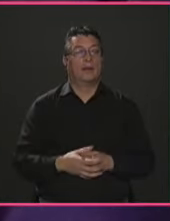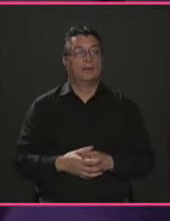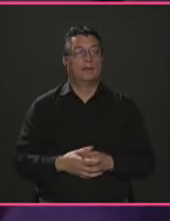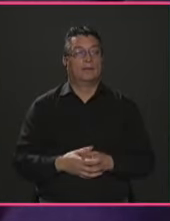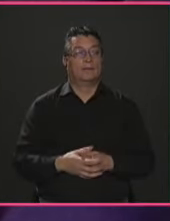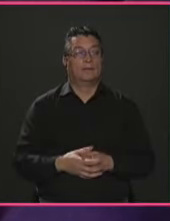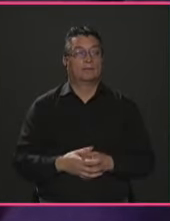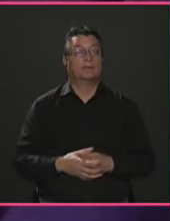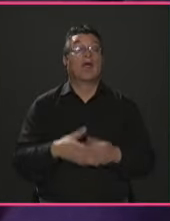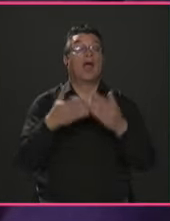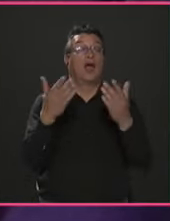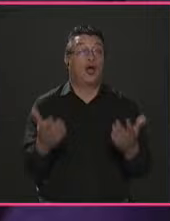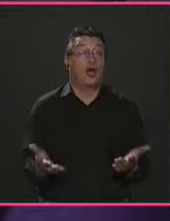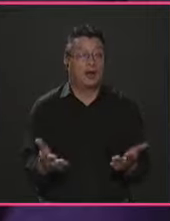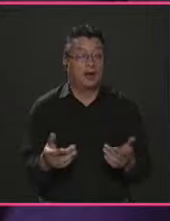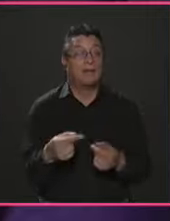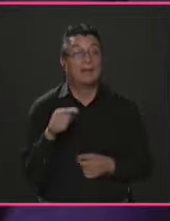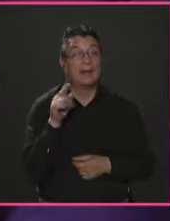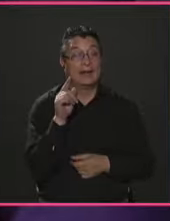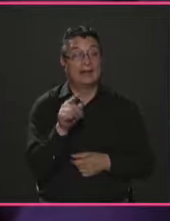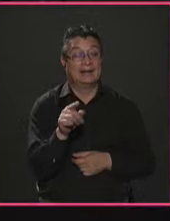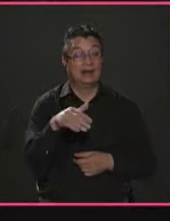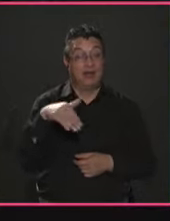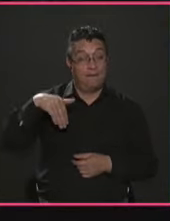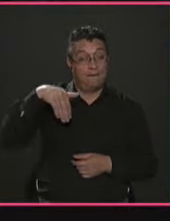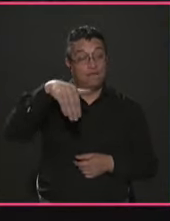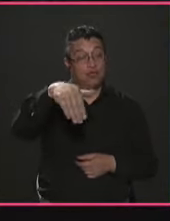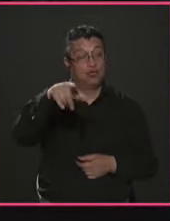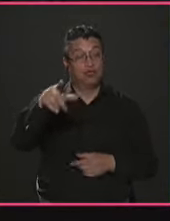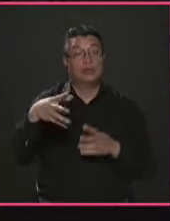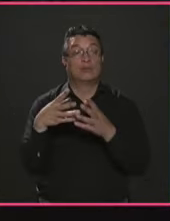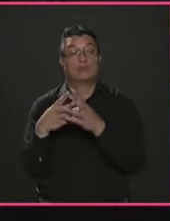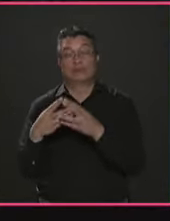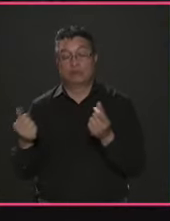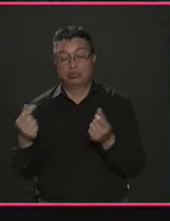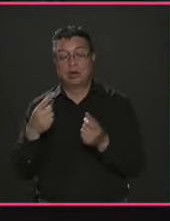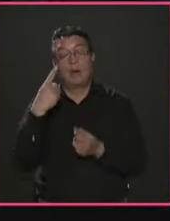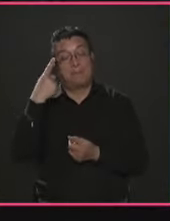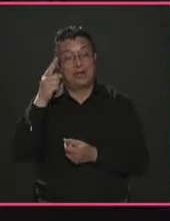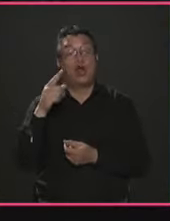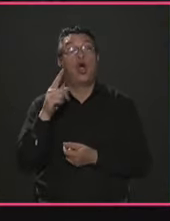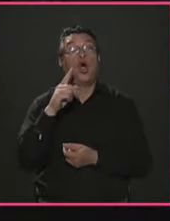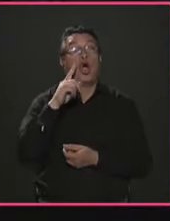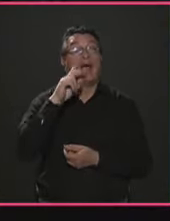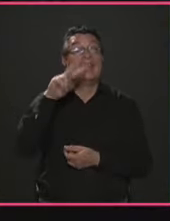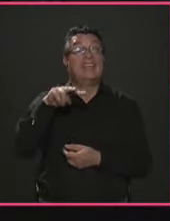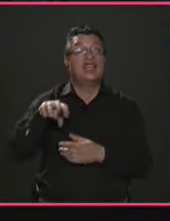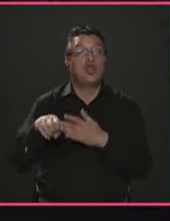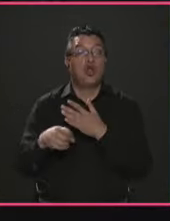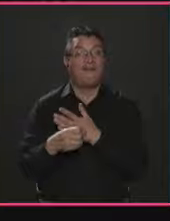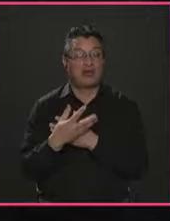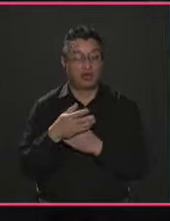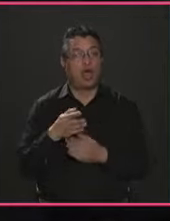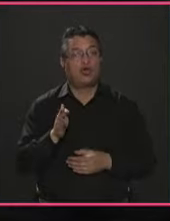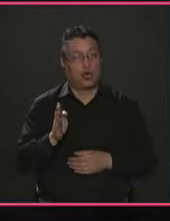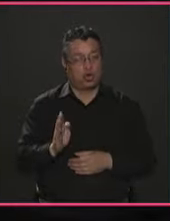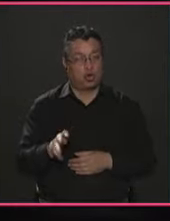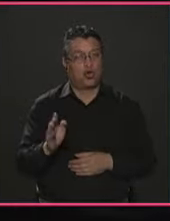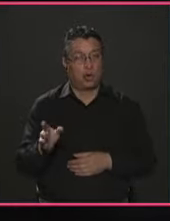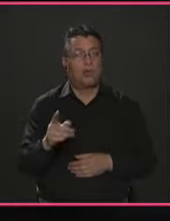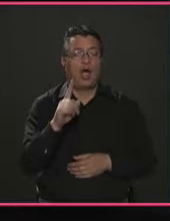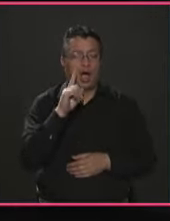momento ahora esa línea de bus ya no existe pero la Innovación continúa y aún así tenemos